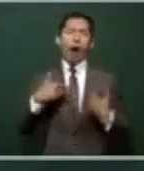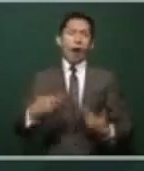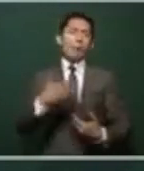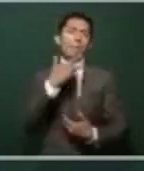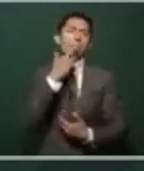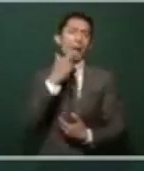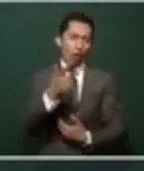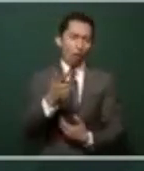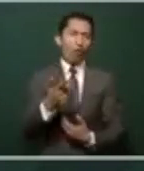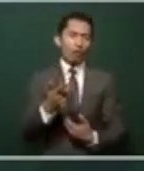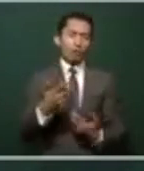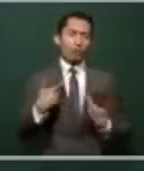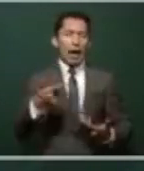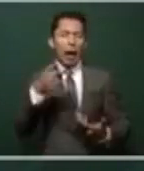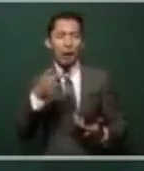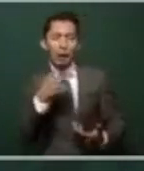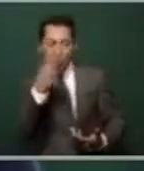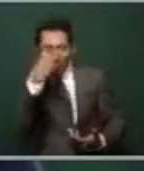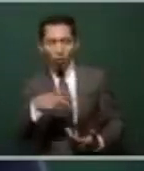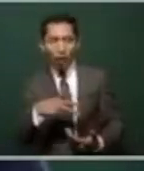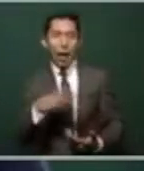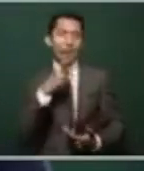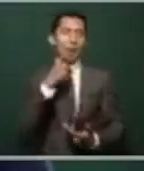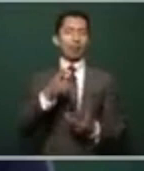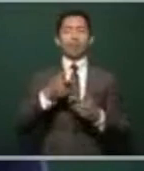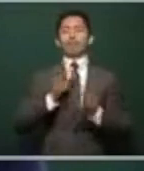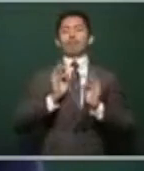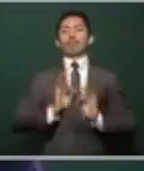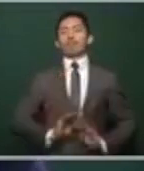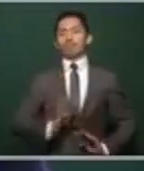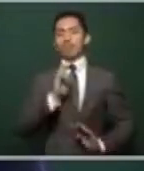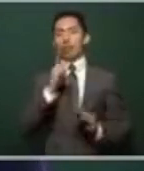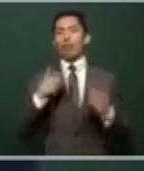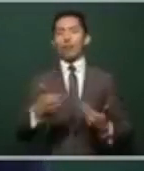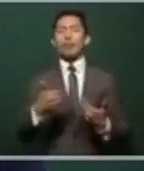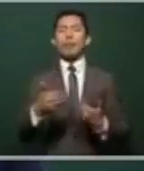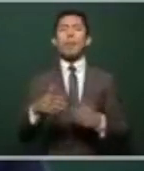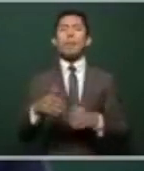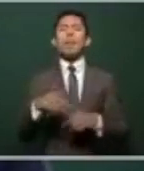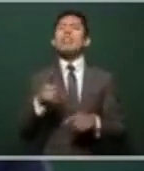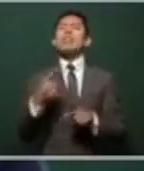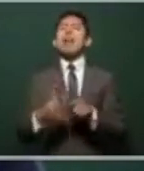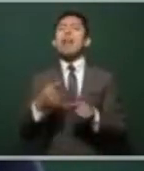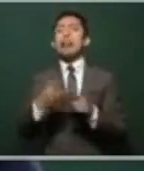como nunca en el país. Pero además, ¿quién mide eso?